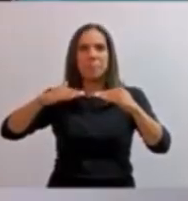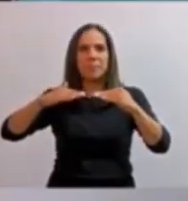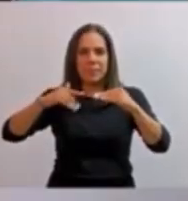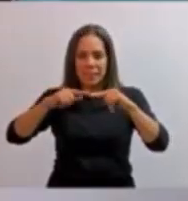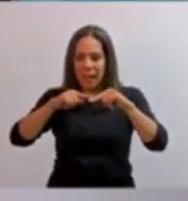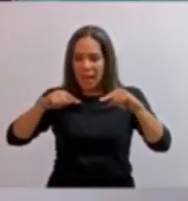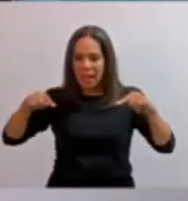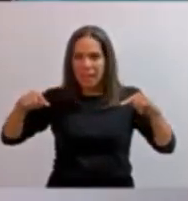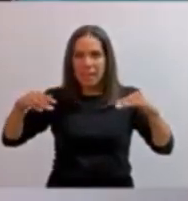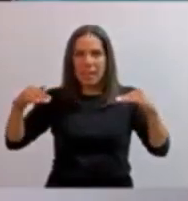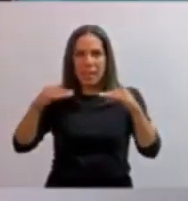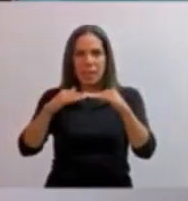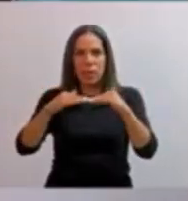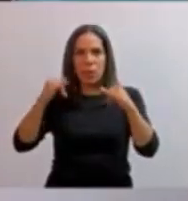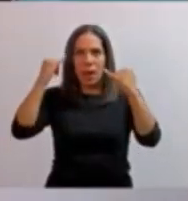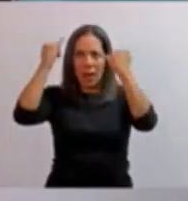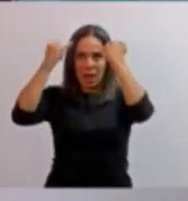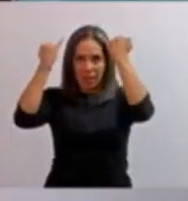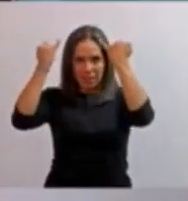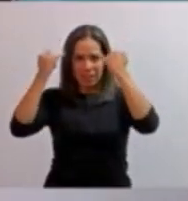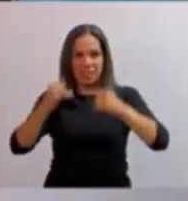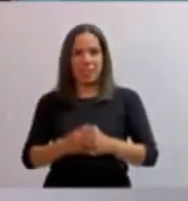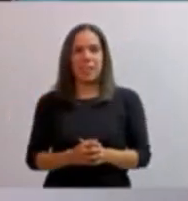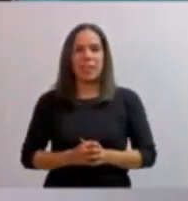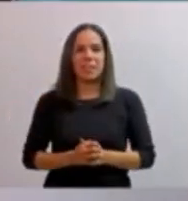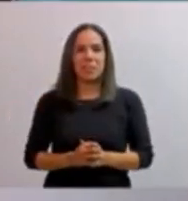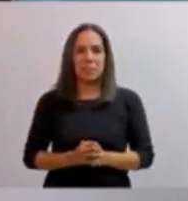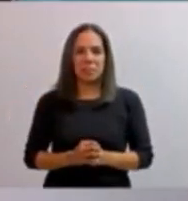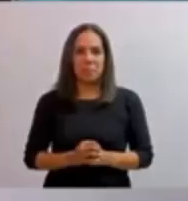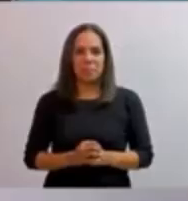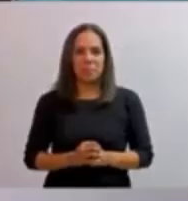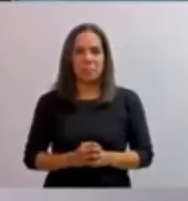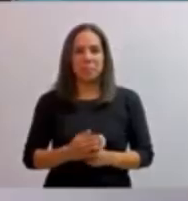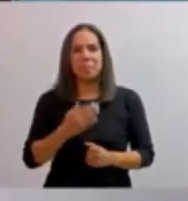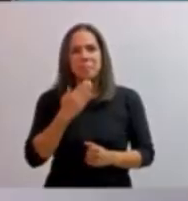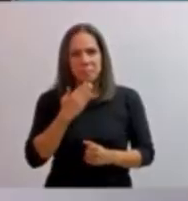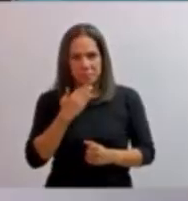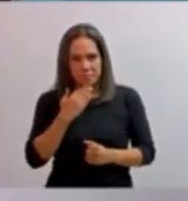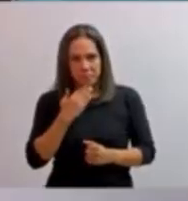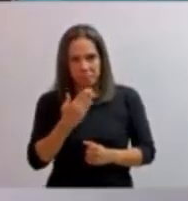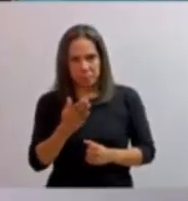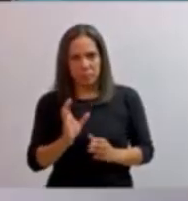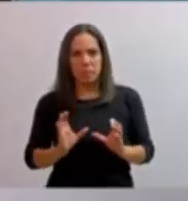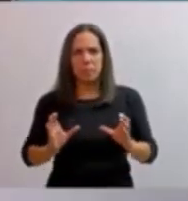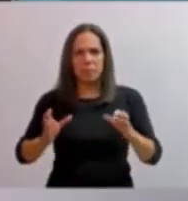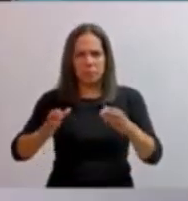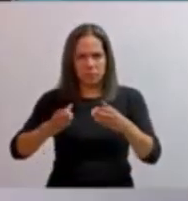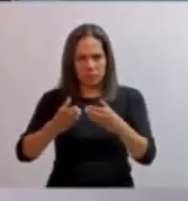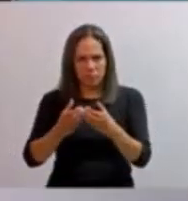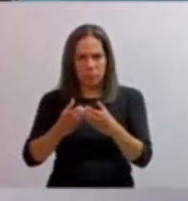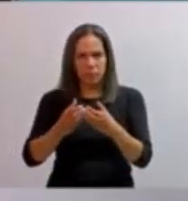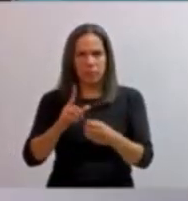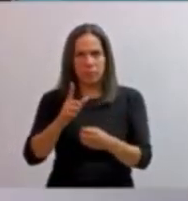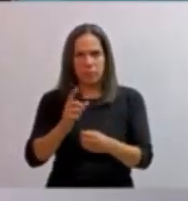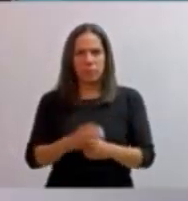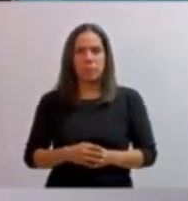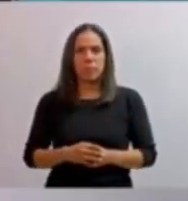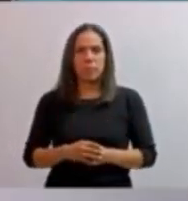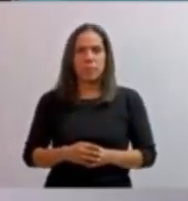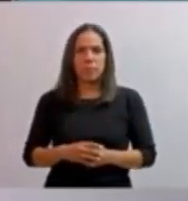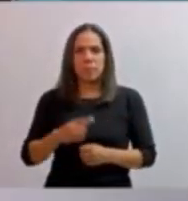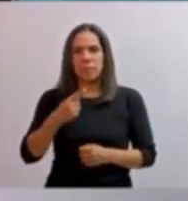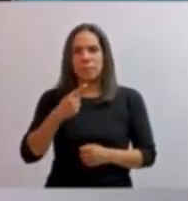de saberes. Pues si les parece bien, entonces cerraríamos con estos comentarios el bloque 2